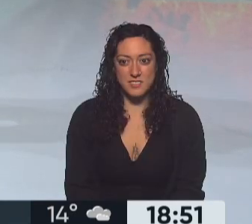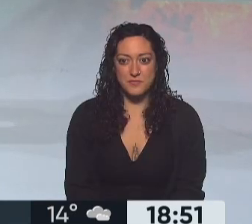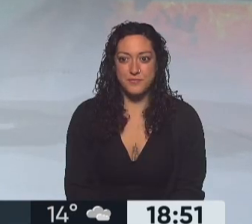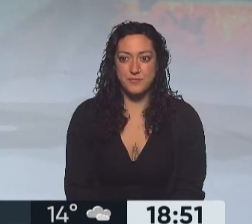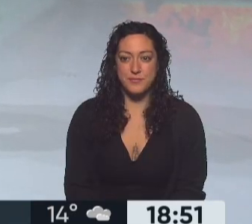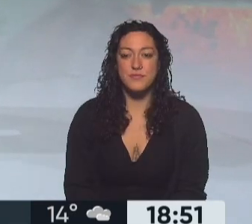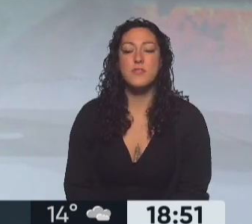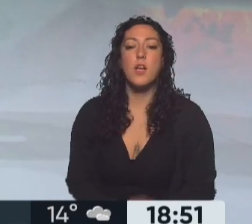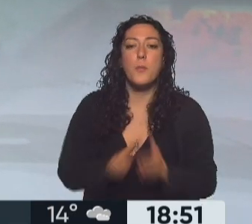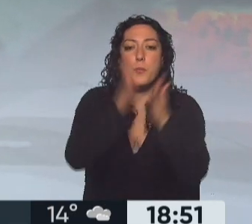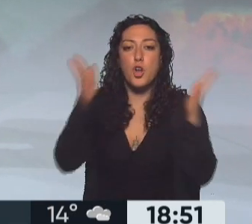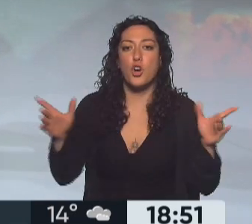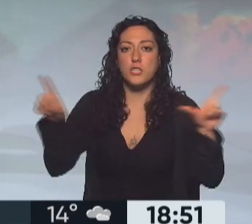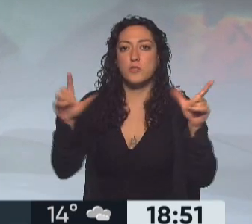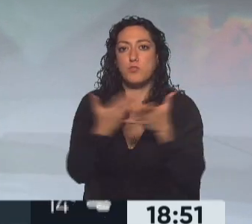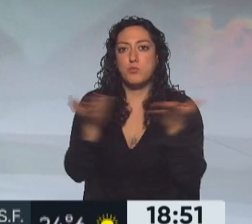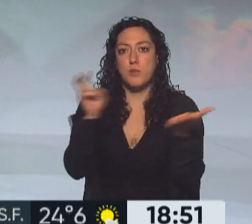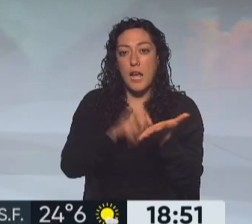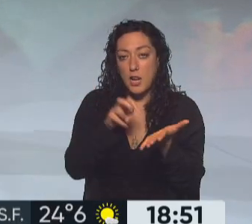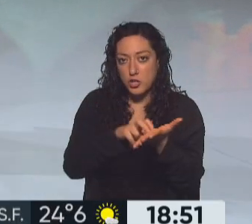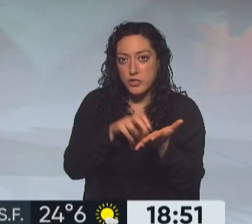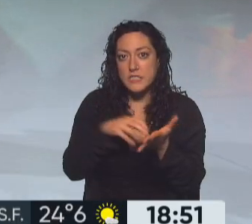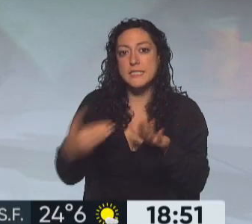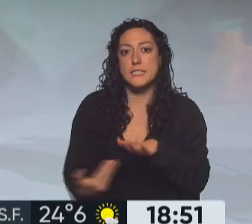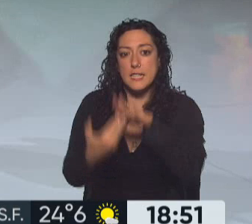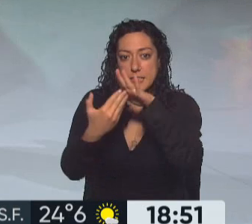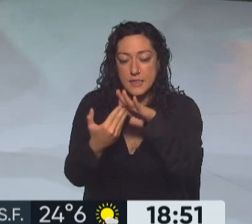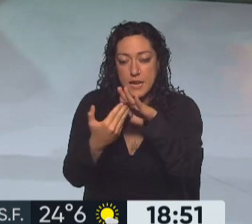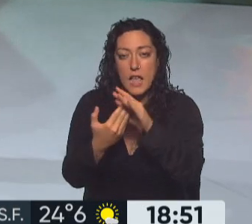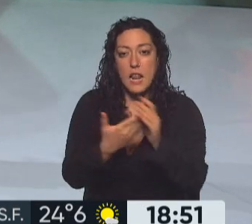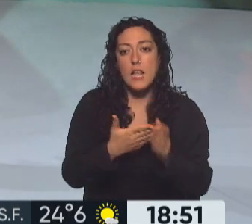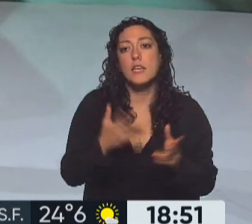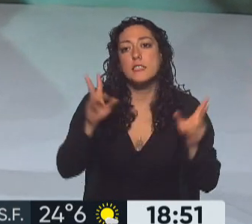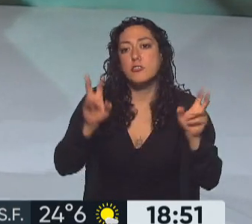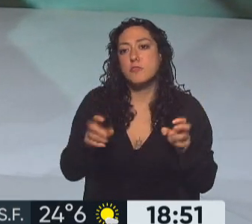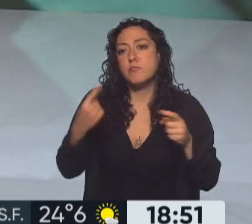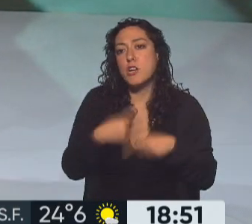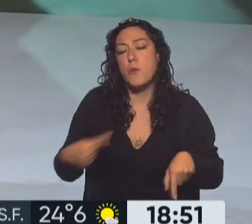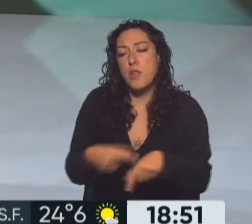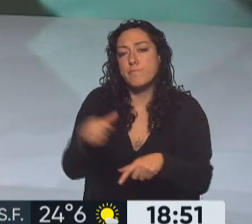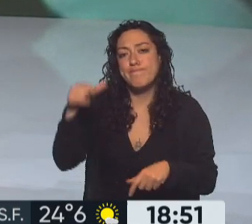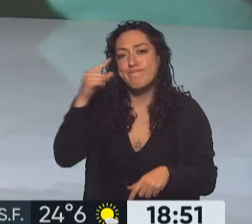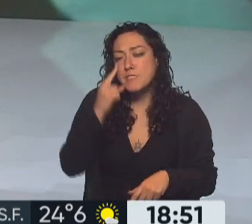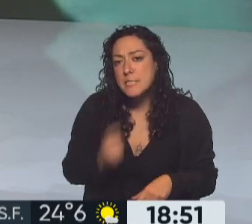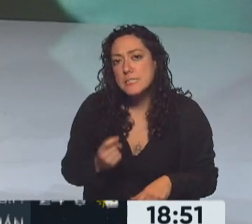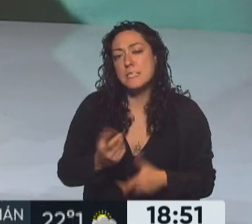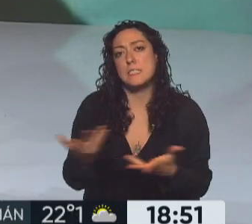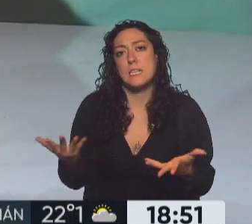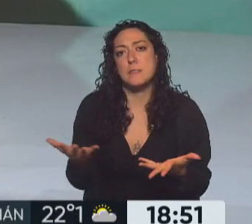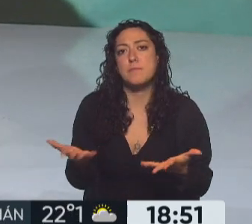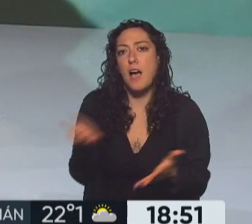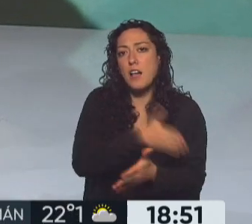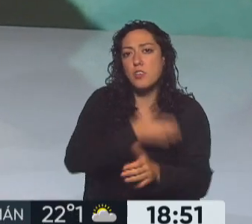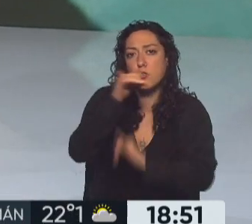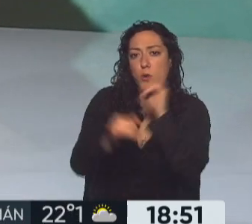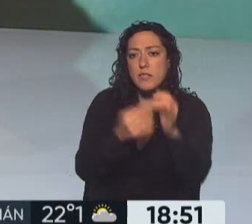Volvimos, un nuevo bloque de Televisión Pública Noticias. En esta edición central arrancamos este bloque con una de las noticias tristes del día que lo habíamos comentado, ¿no? Porque luego